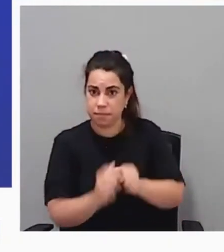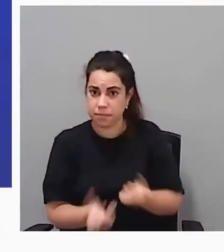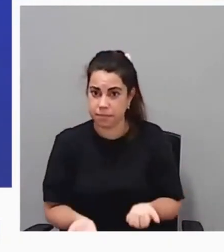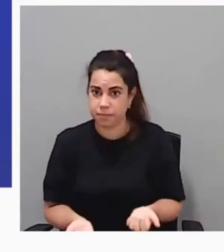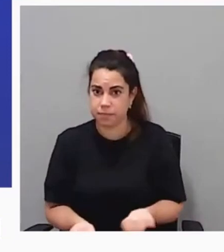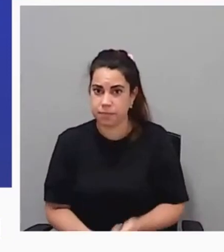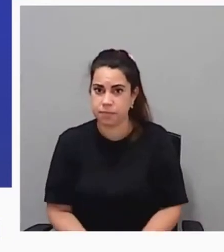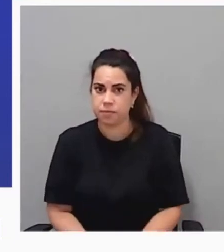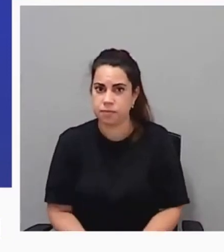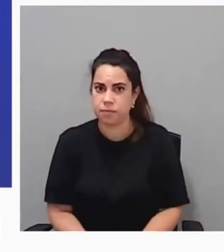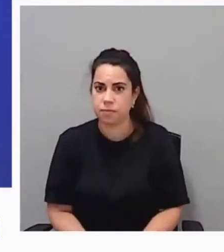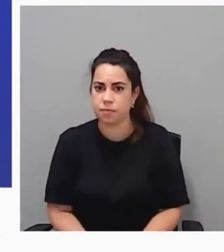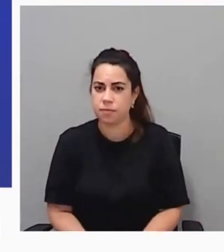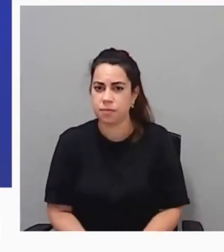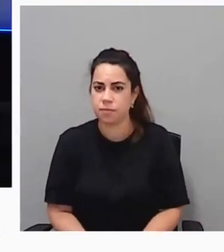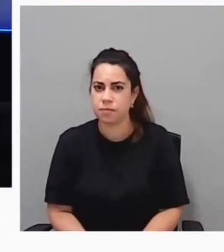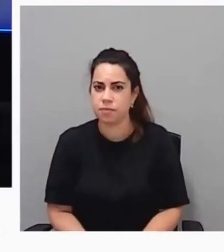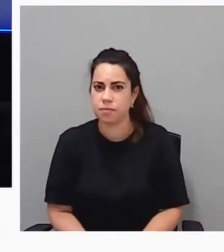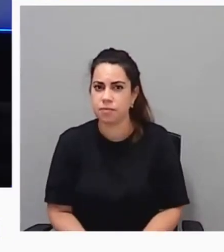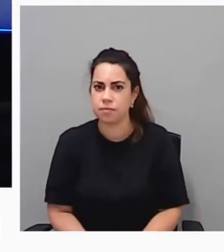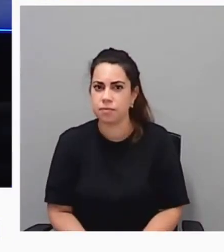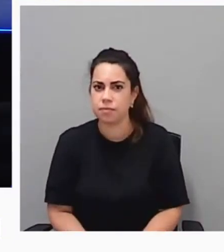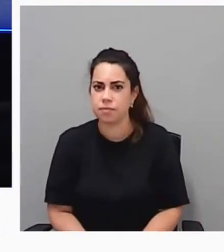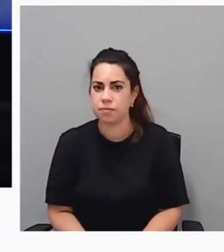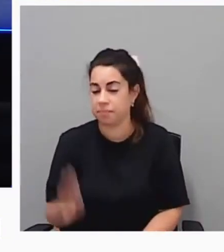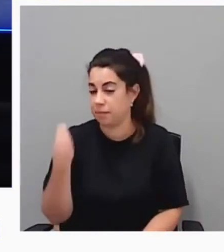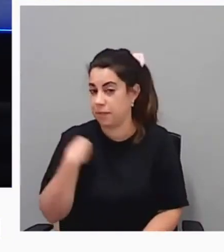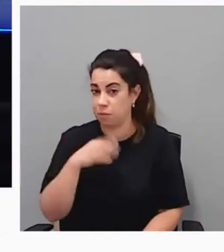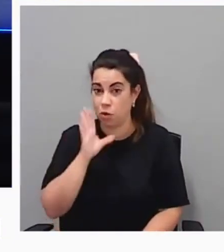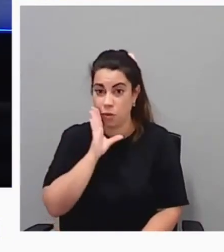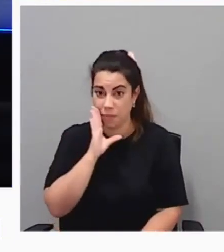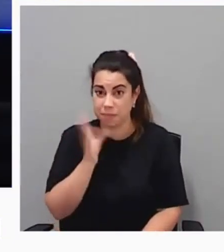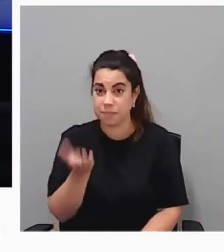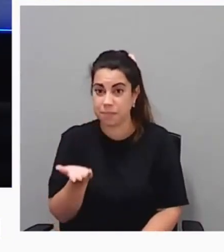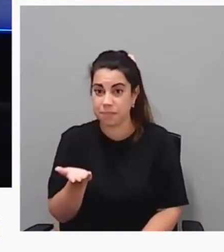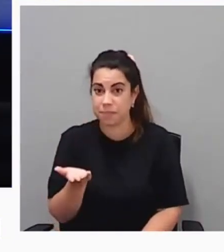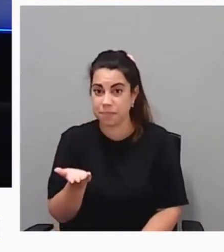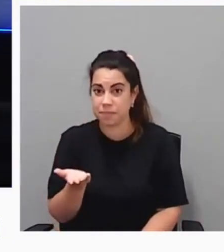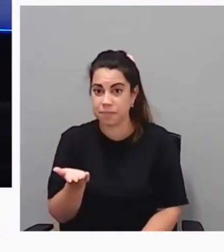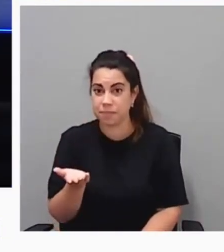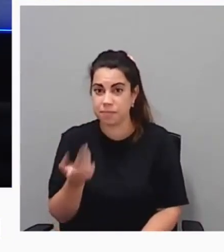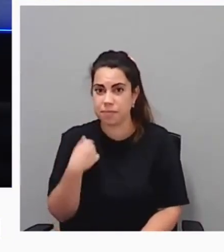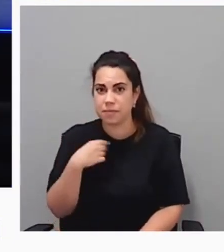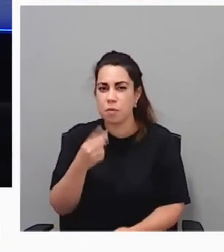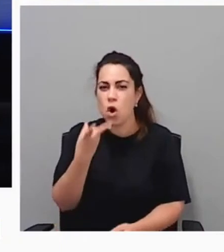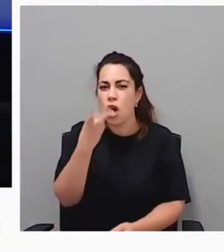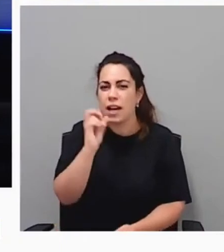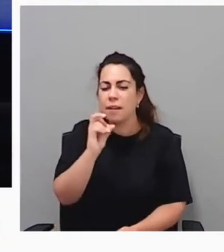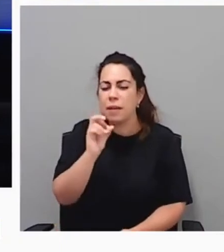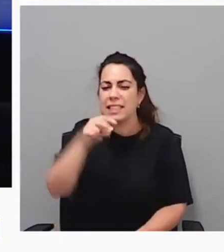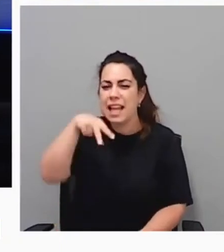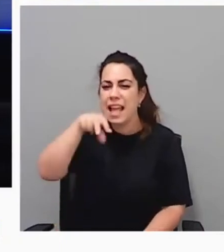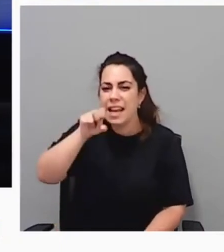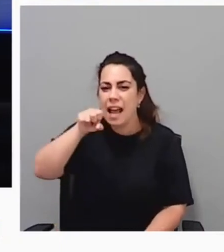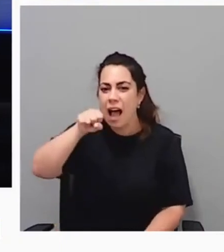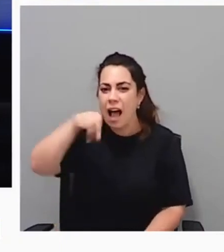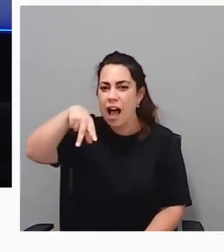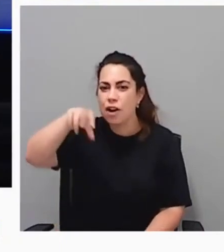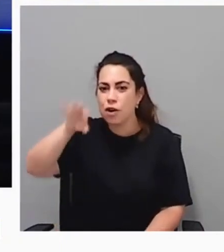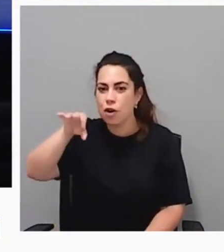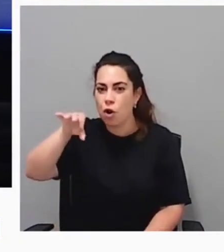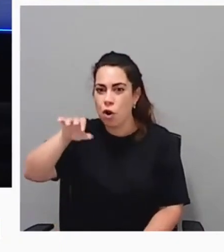salto. El asunto es eso, lo que he contado, que solo 20 nanomedicinas se han aprobado para usar